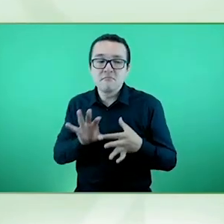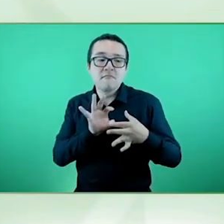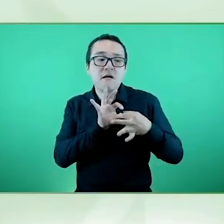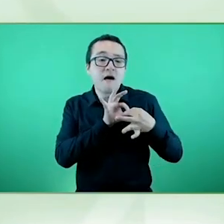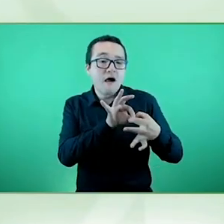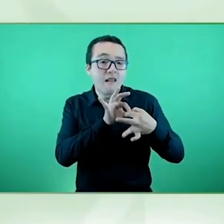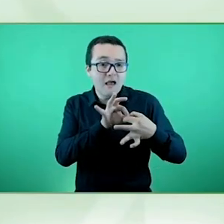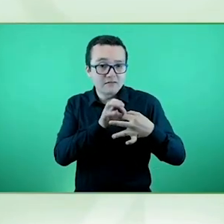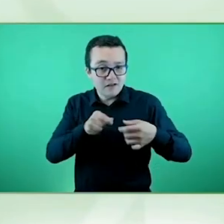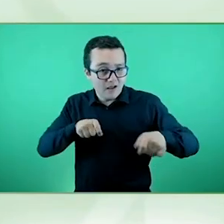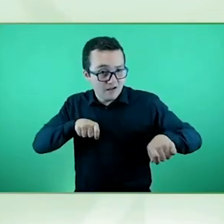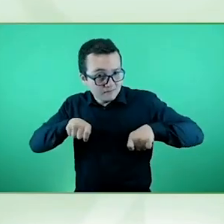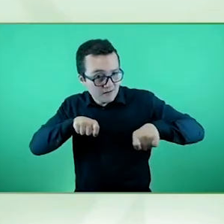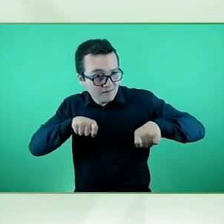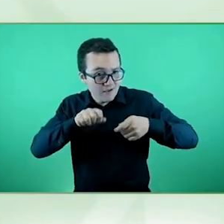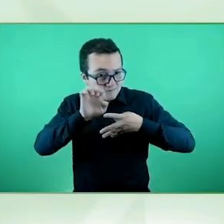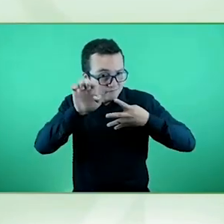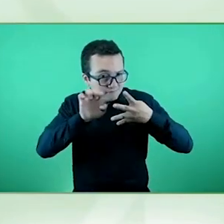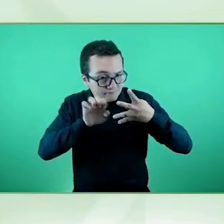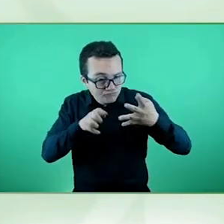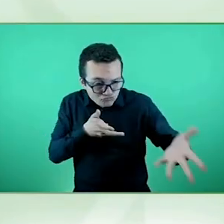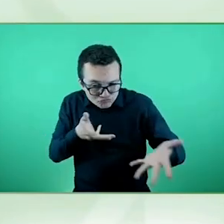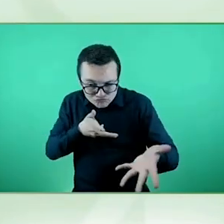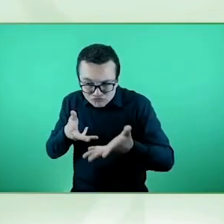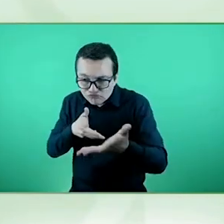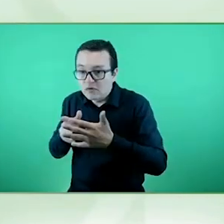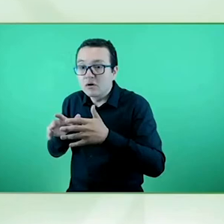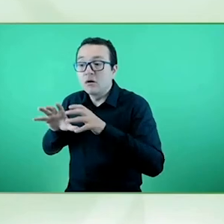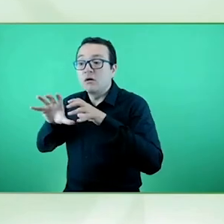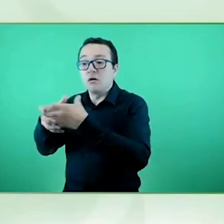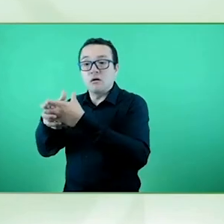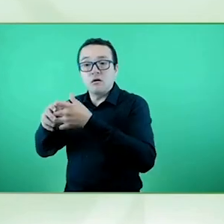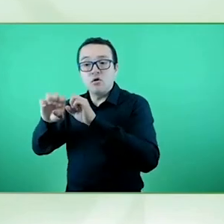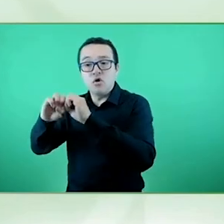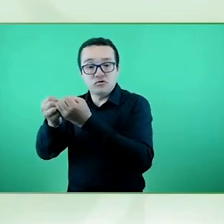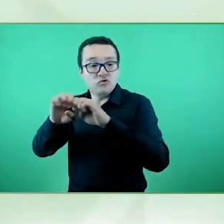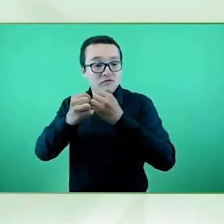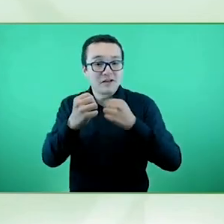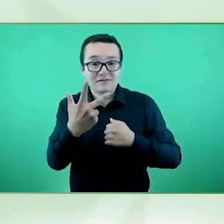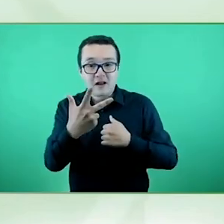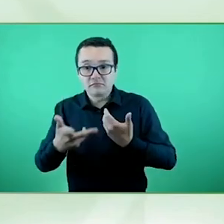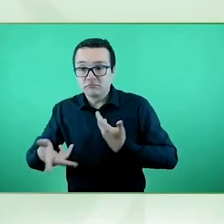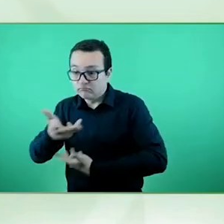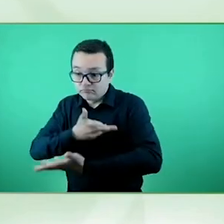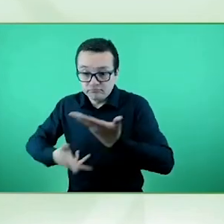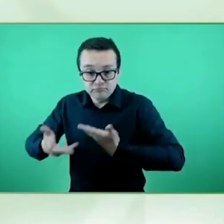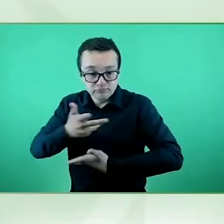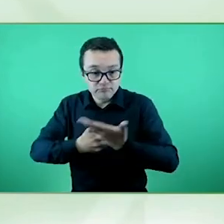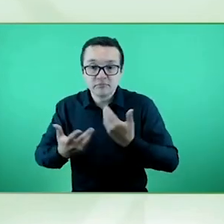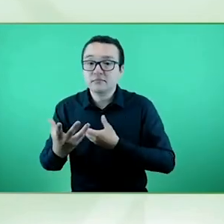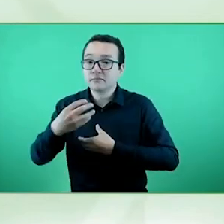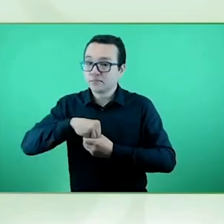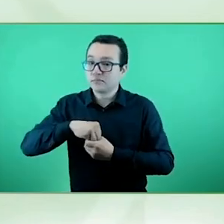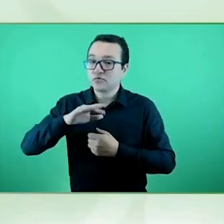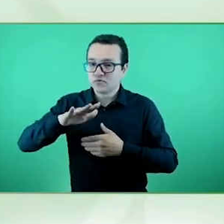3 organizaciones. Pudimos dar a conocer este proyecto en la comunidad donde está inserta la escuela